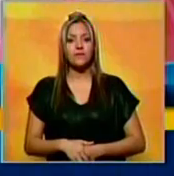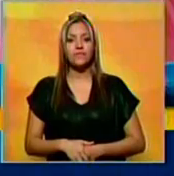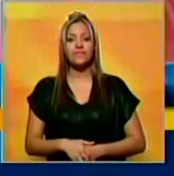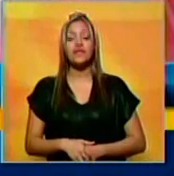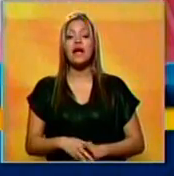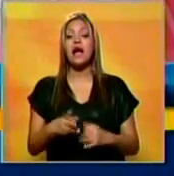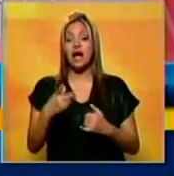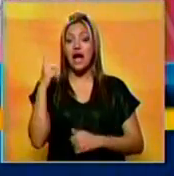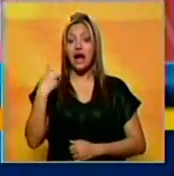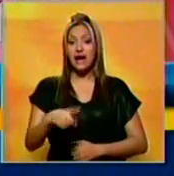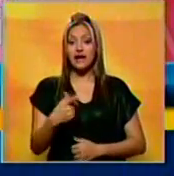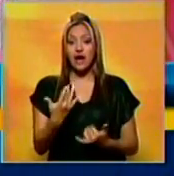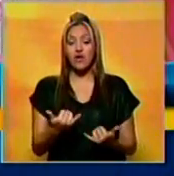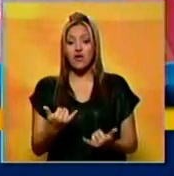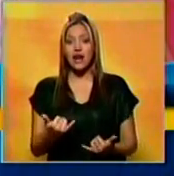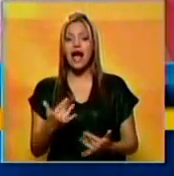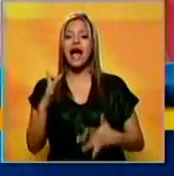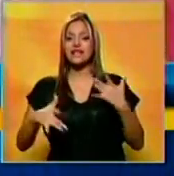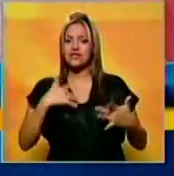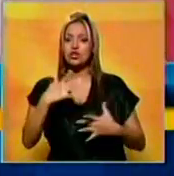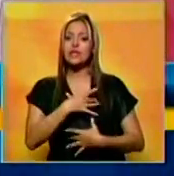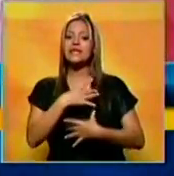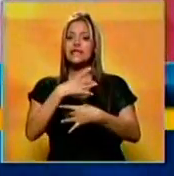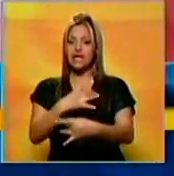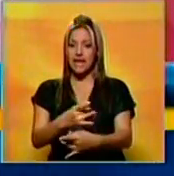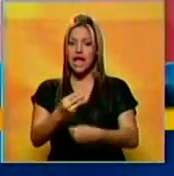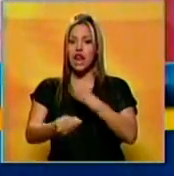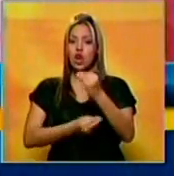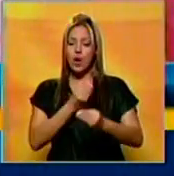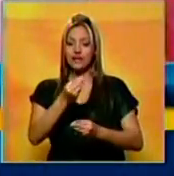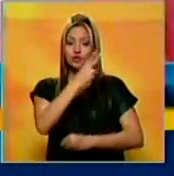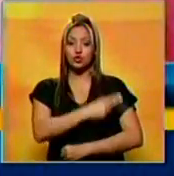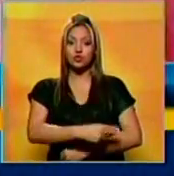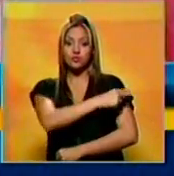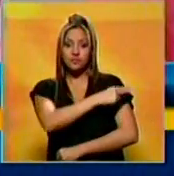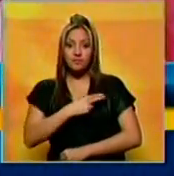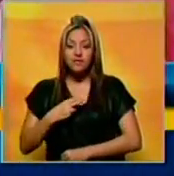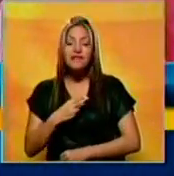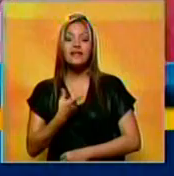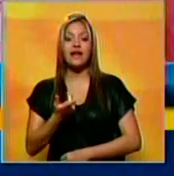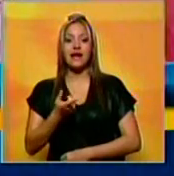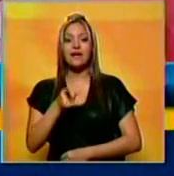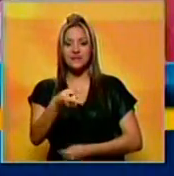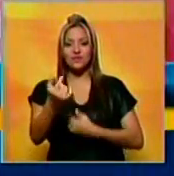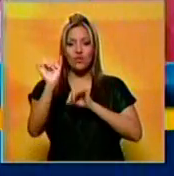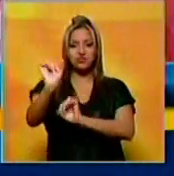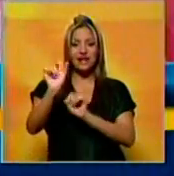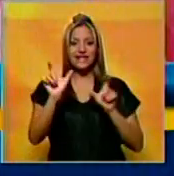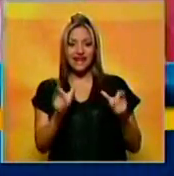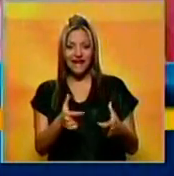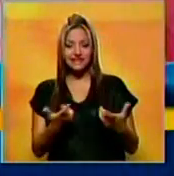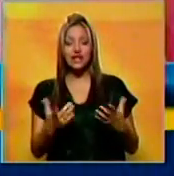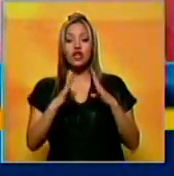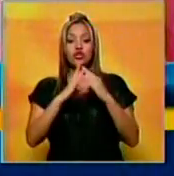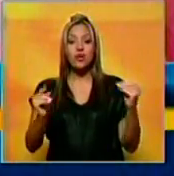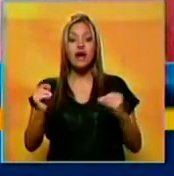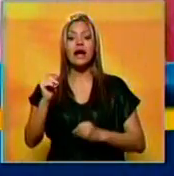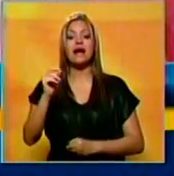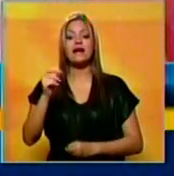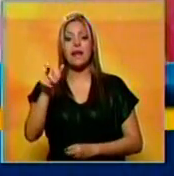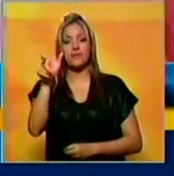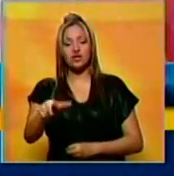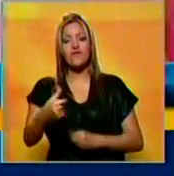queda una actividad bien interesante que realizamos en el Hospital Oncológico Luis Racetti con todas las pacientes que van a